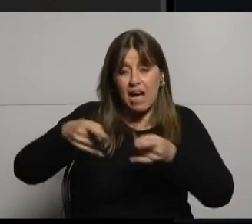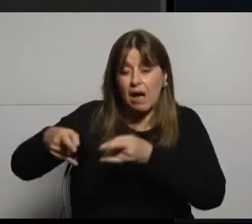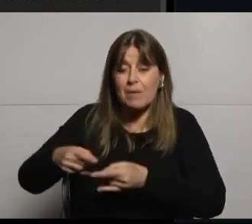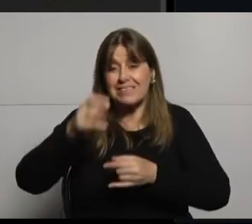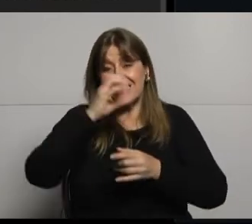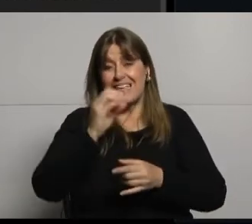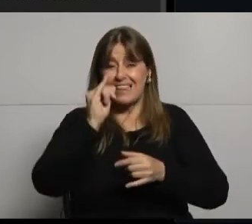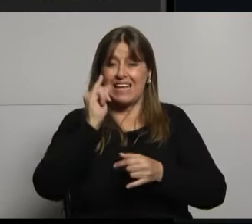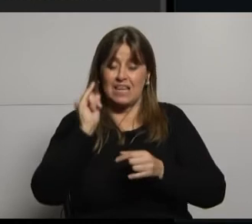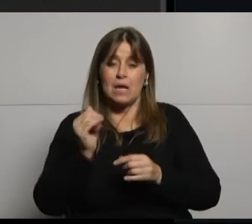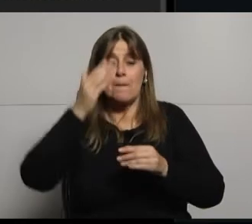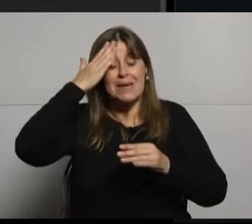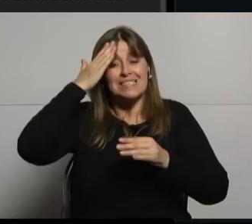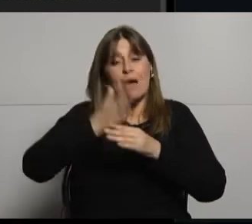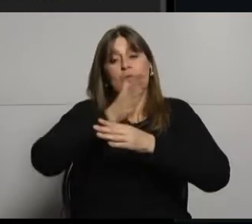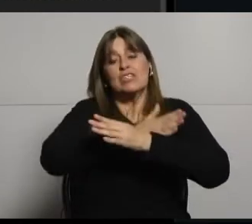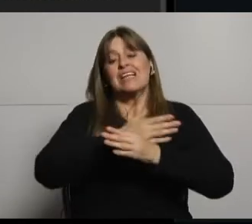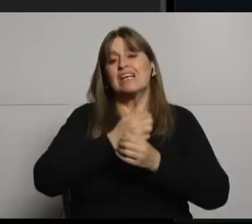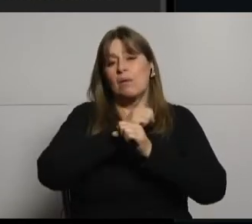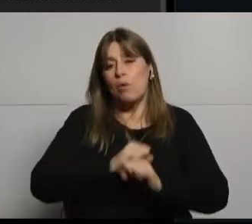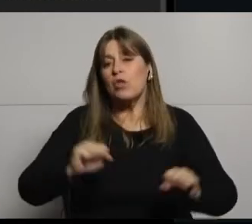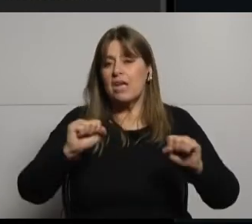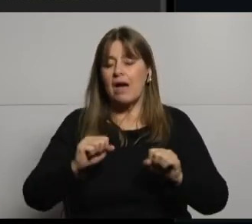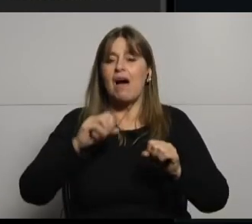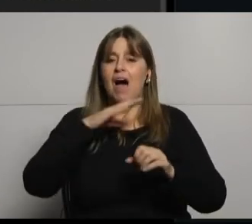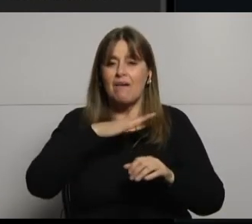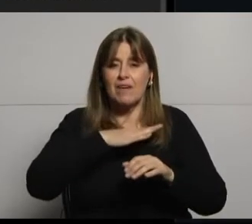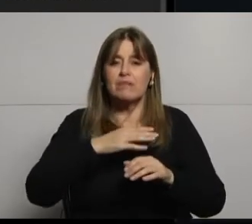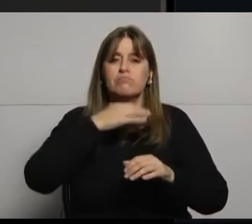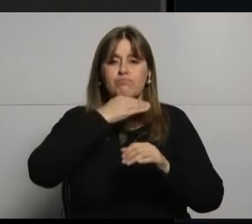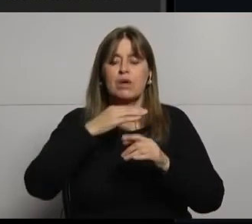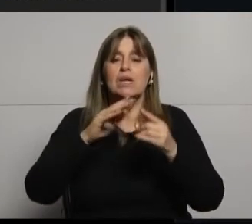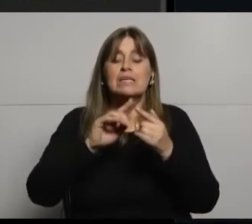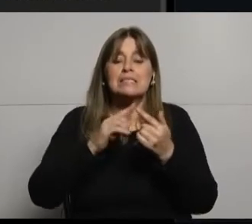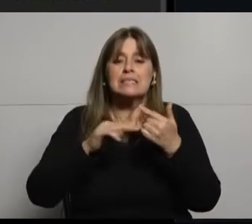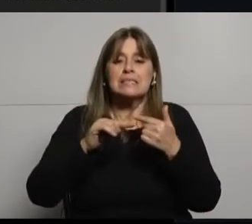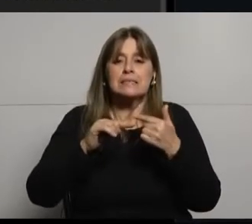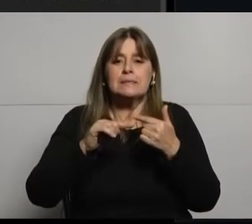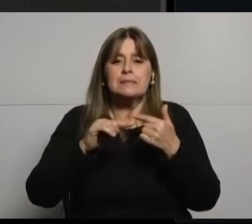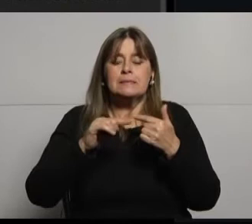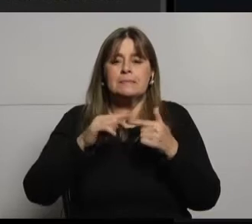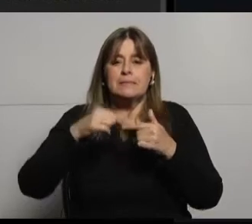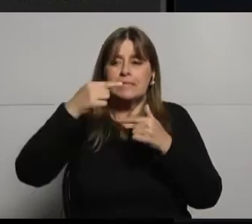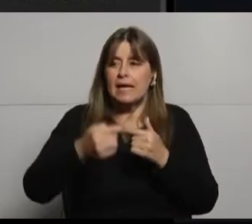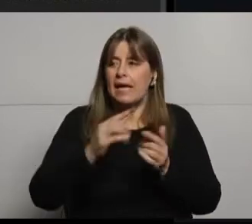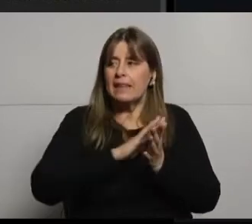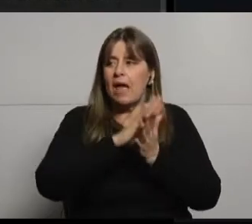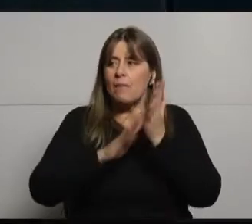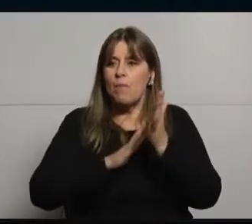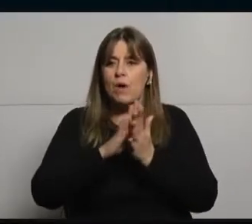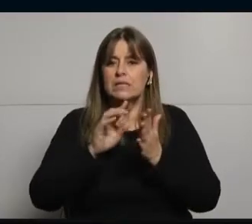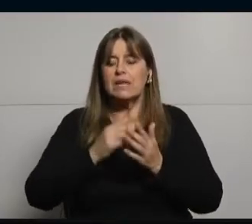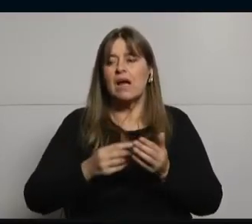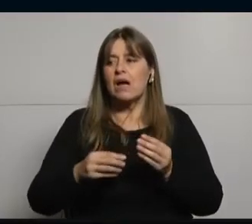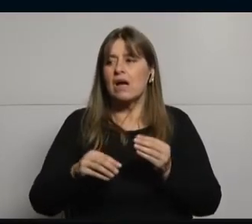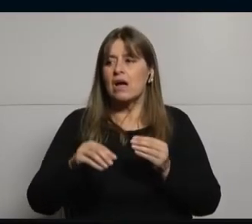pudiera ser un cuello de botella. Claro. ¿Sí? Entonces, en la siguiente se muestra a nivel